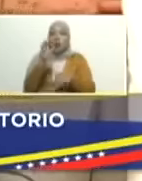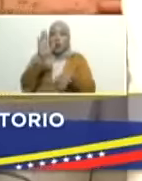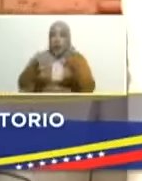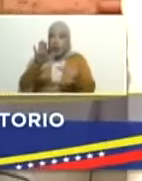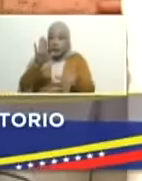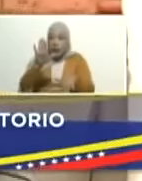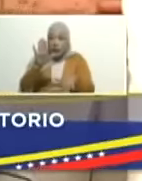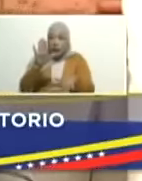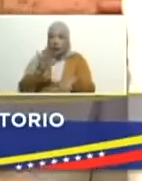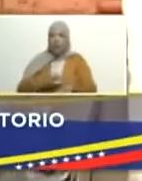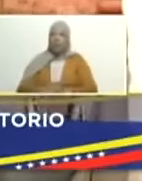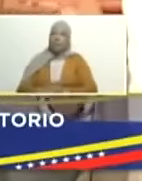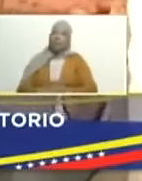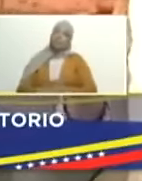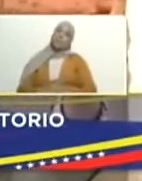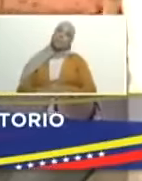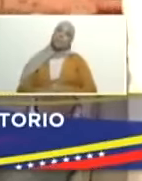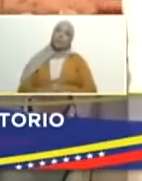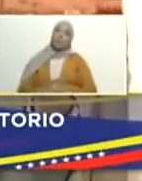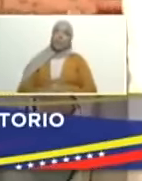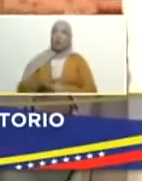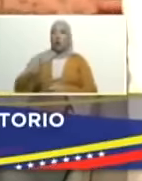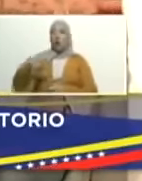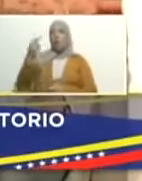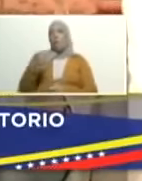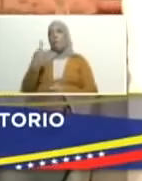2015, casi un mes después